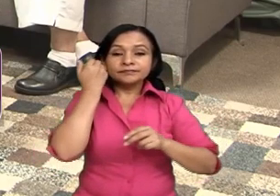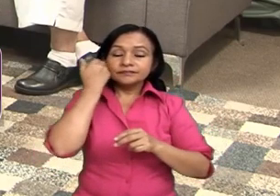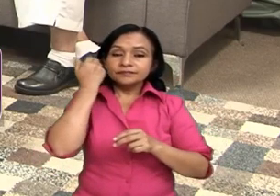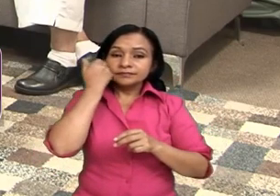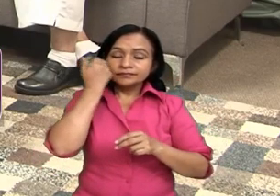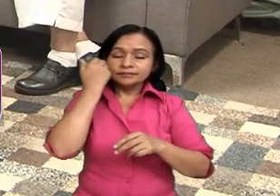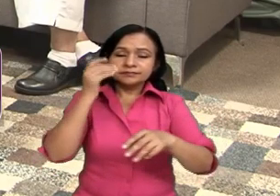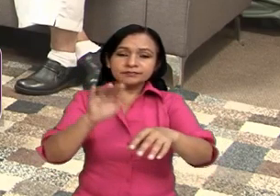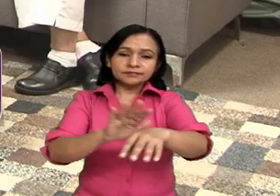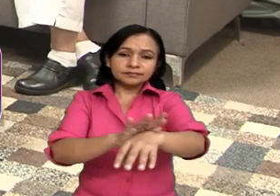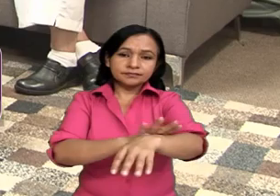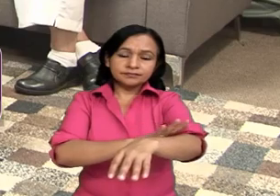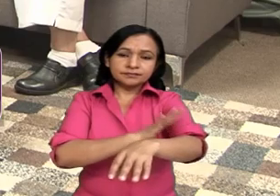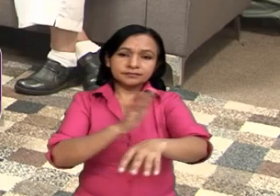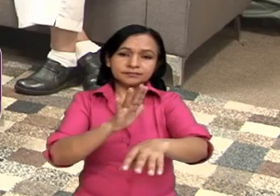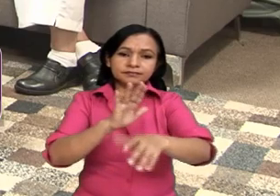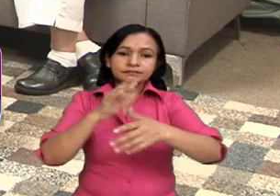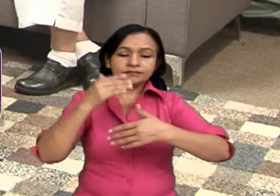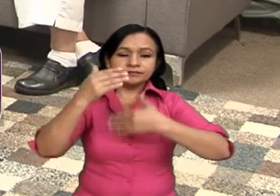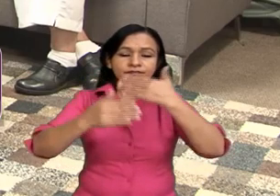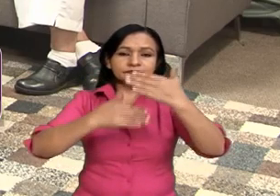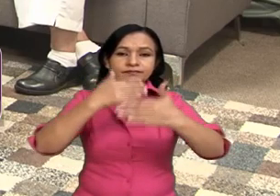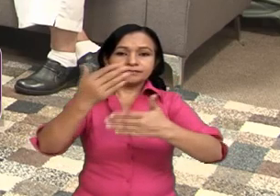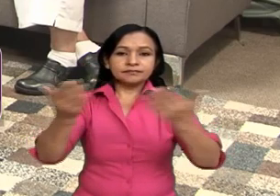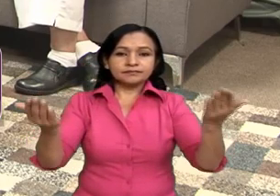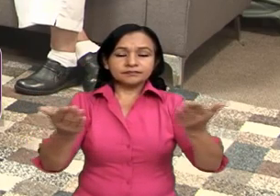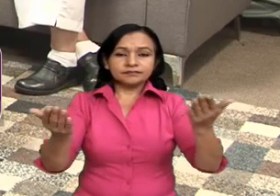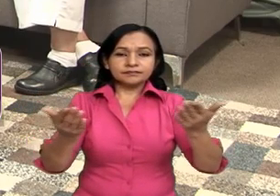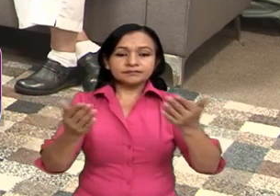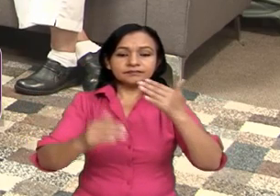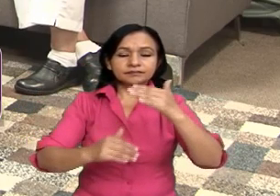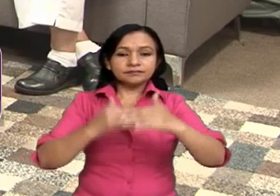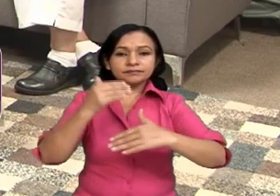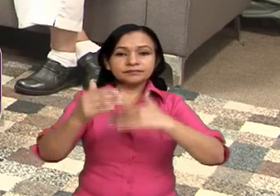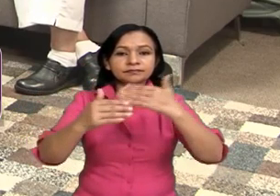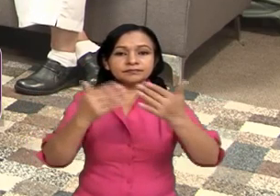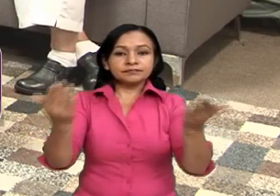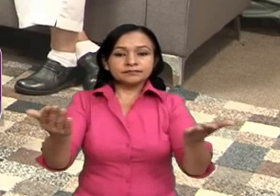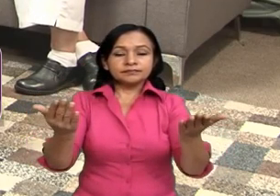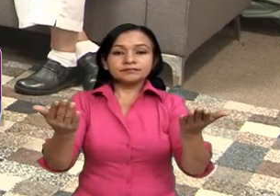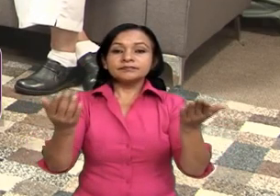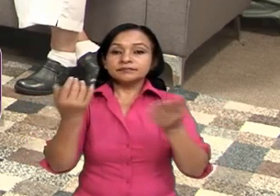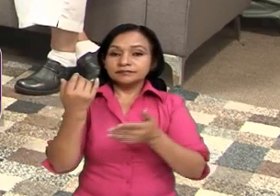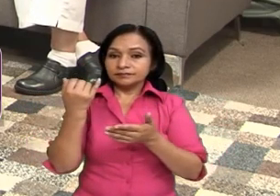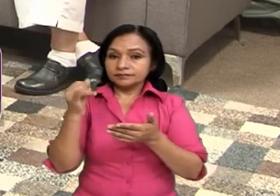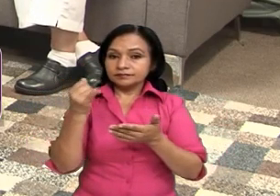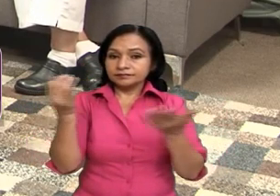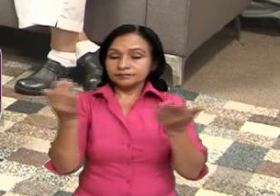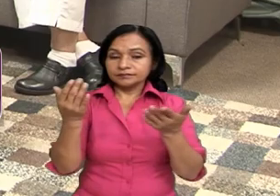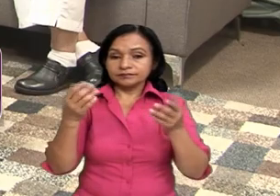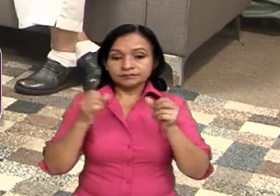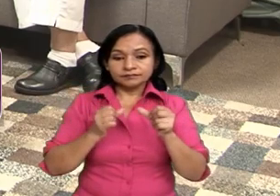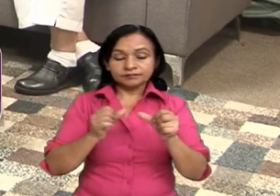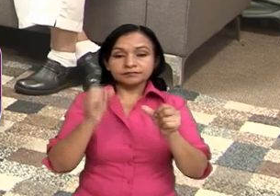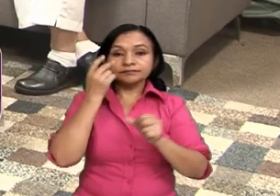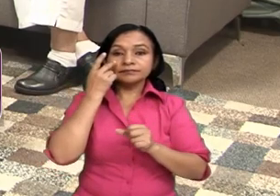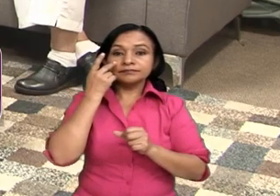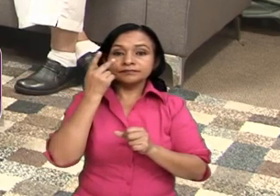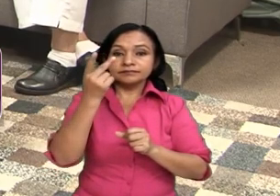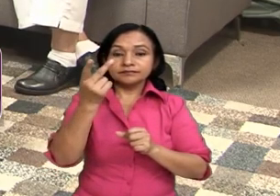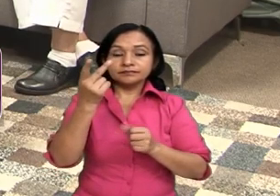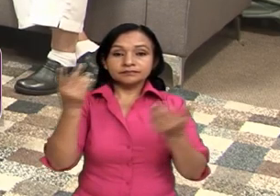población, sientan los pasos que vamos dando paulatinamente, pero sí, yendo con visión clara